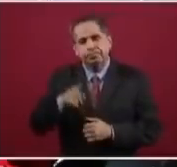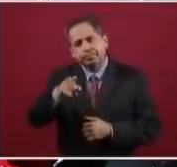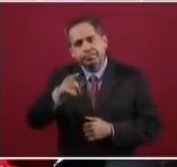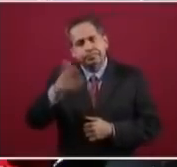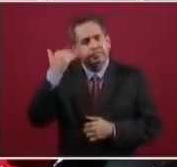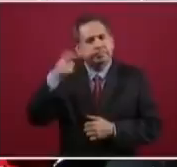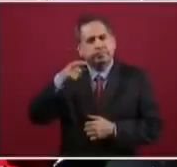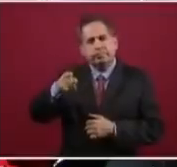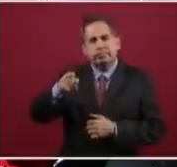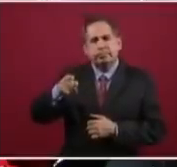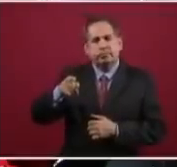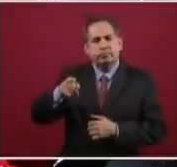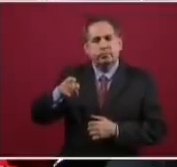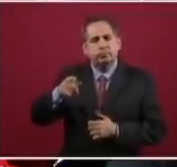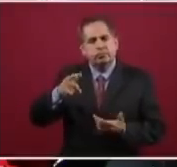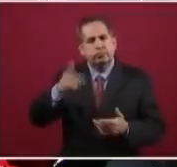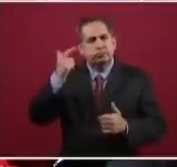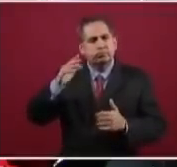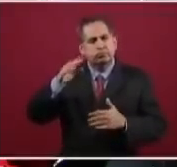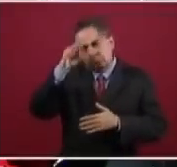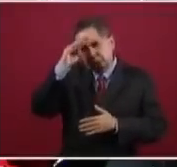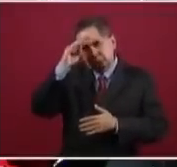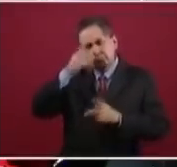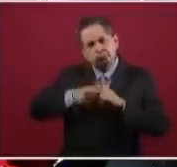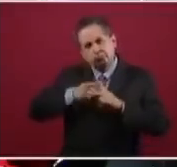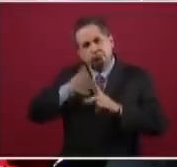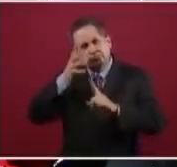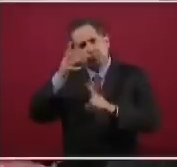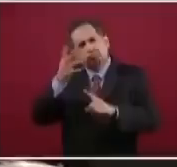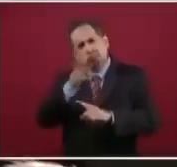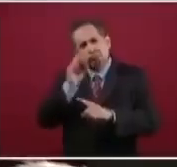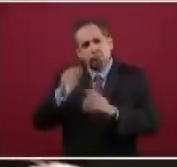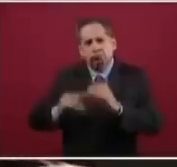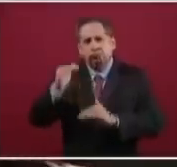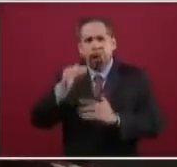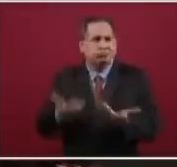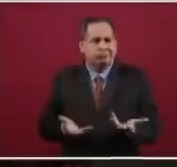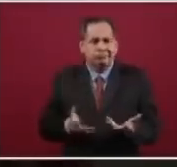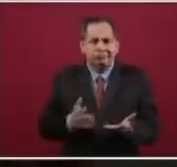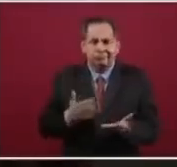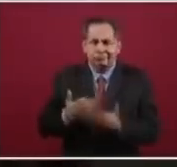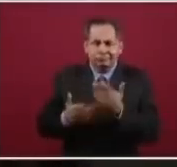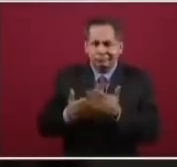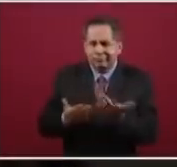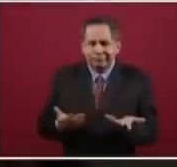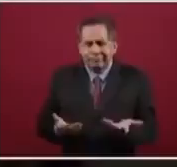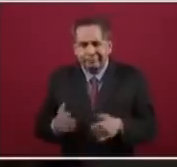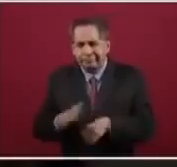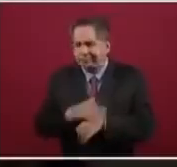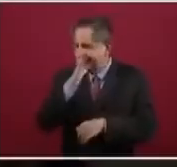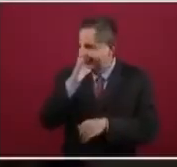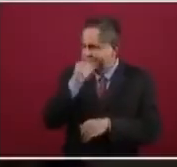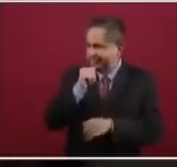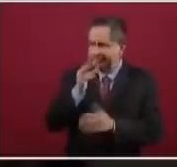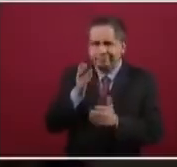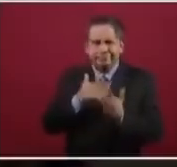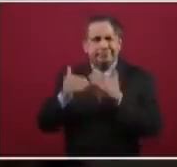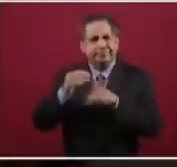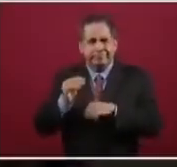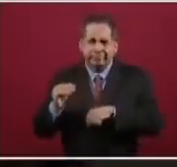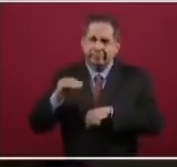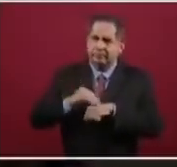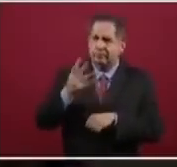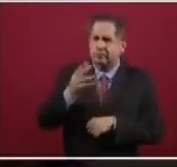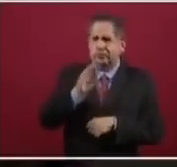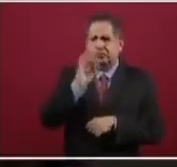había proyectado como meta que le falta porque no es se puede crecer a ese